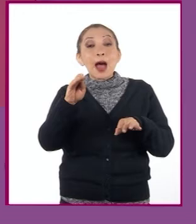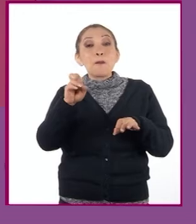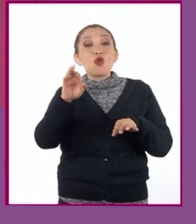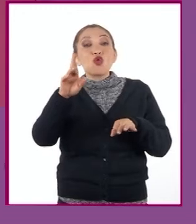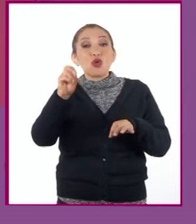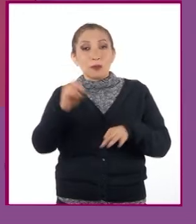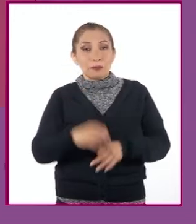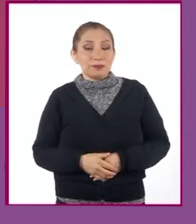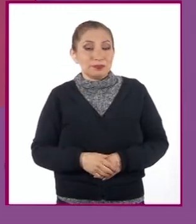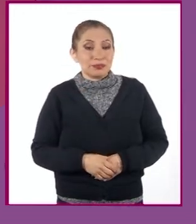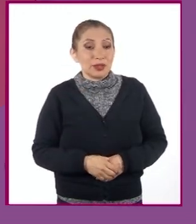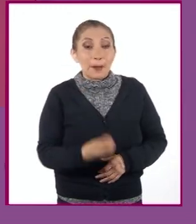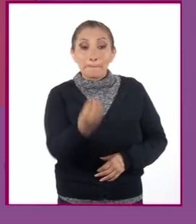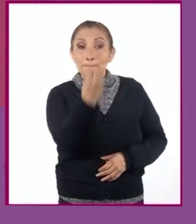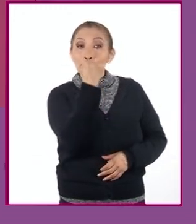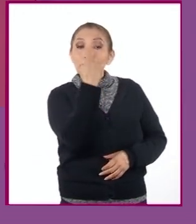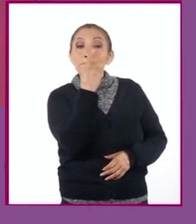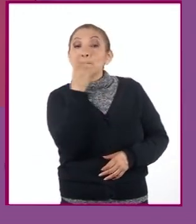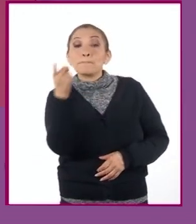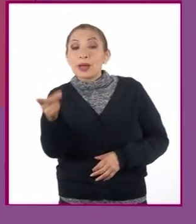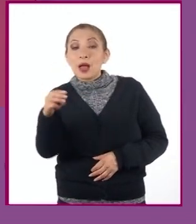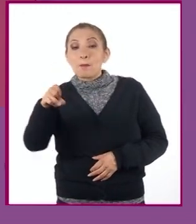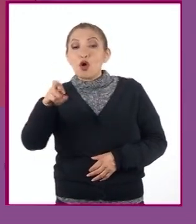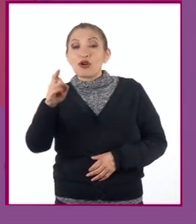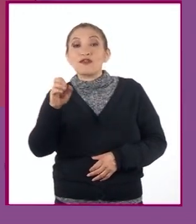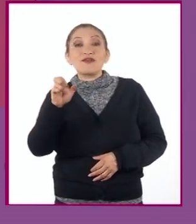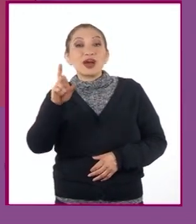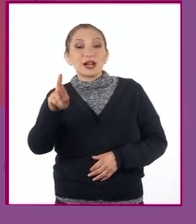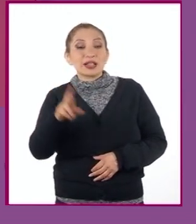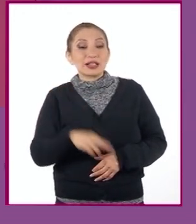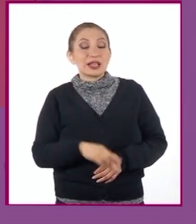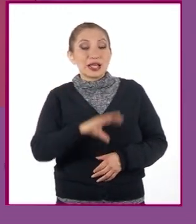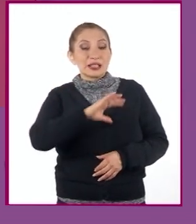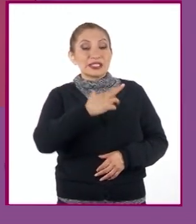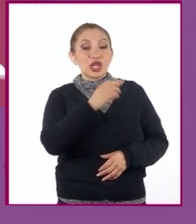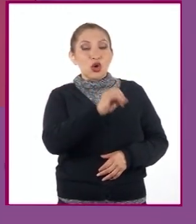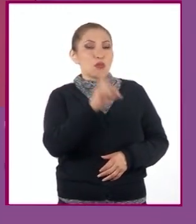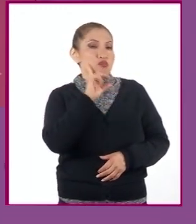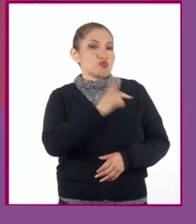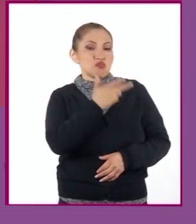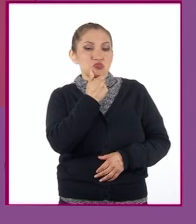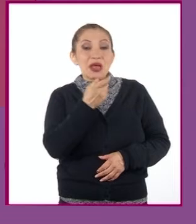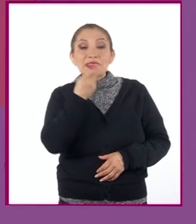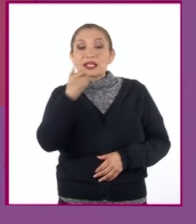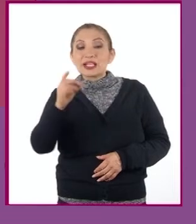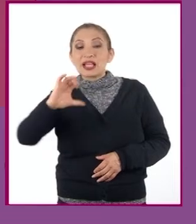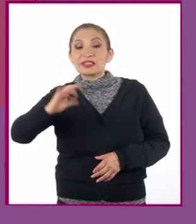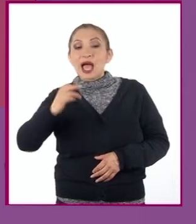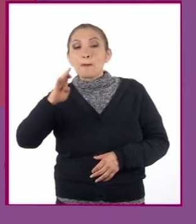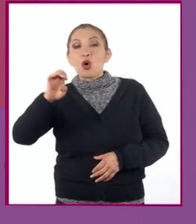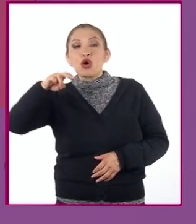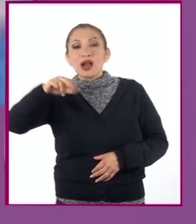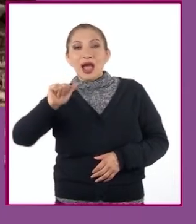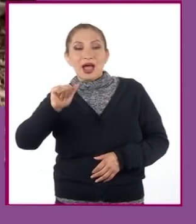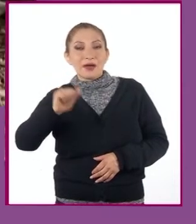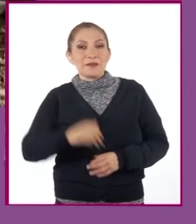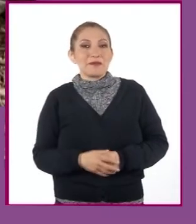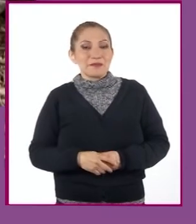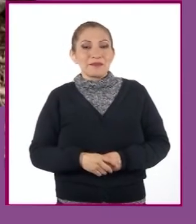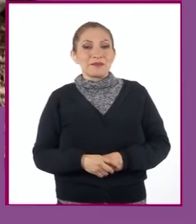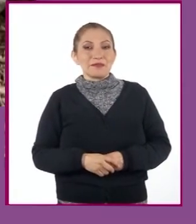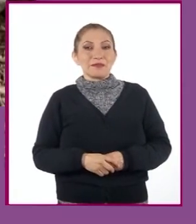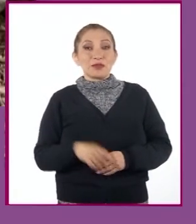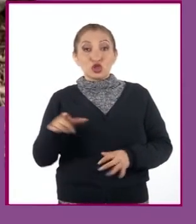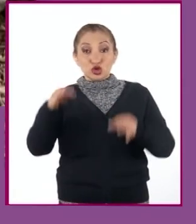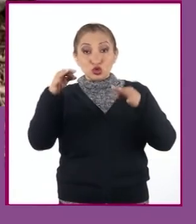laburo. Comer, se dice morfar. Chico y chica, se dice chabón y chabona. En